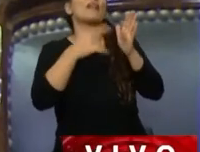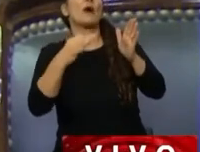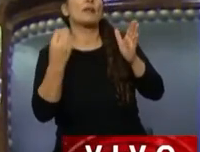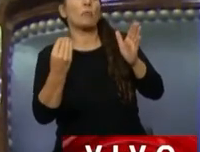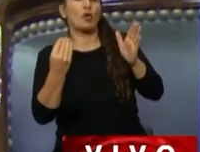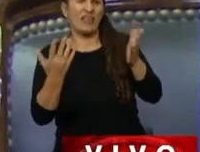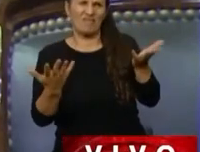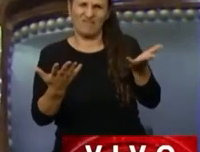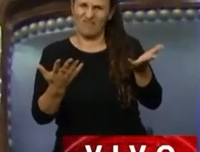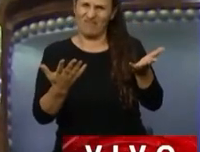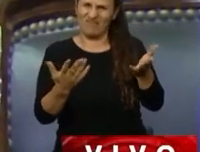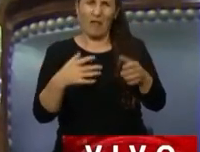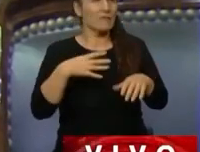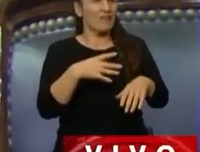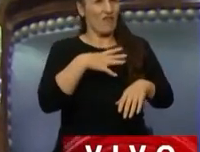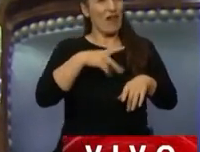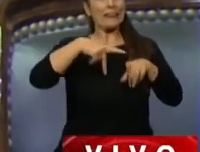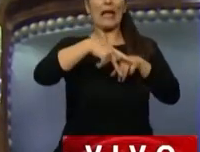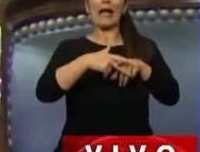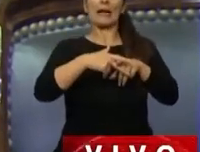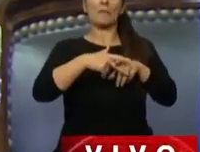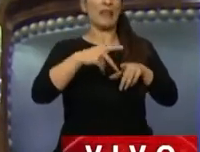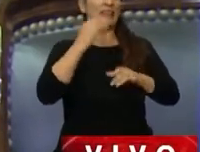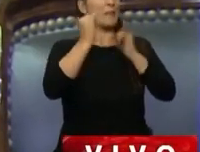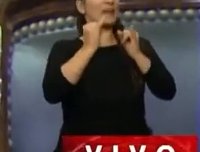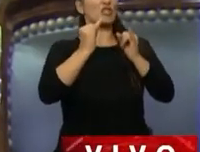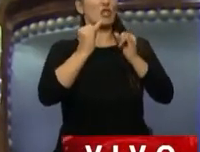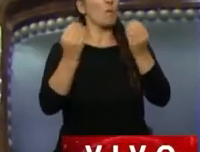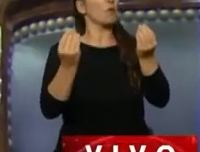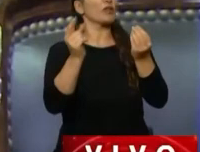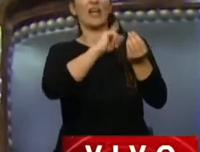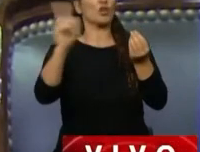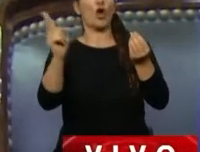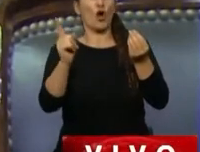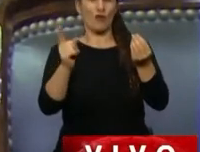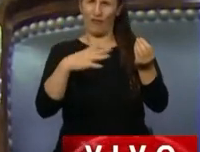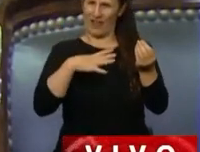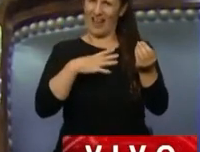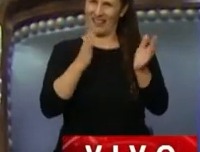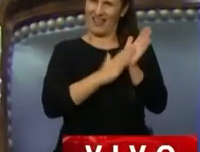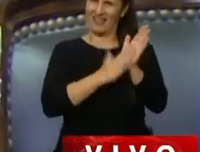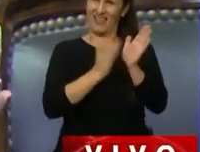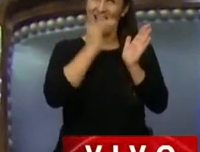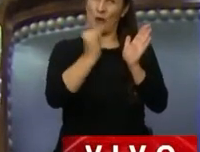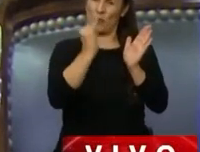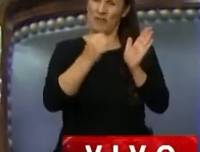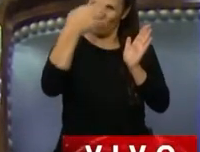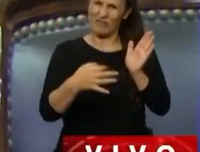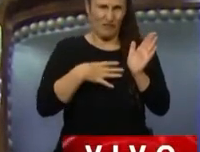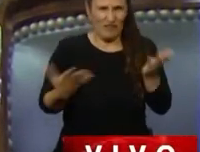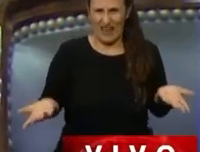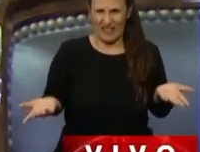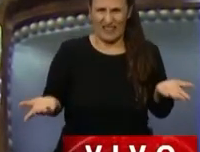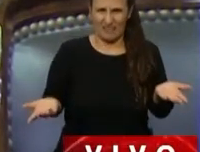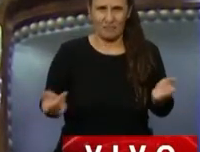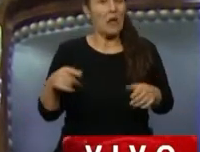sido bueno encontrar herramientas técnicas con una propuesta alternativa a la boleta única papel, dicen que esto no es tema de la